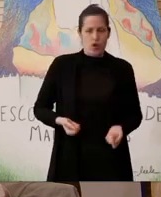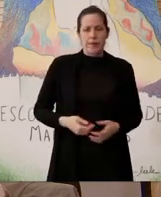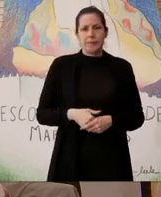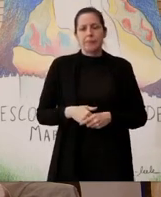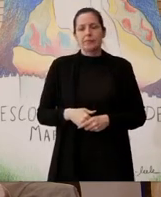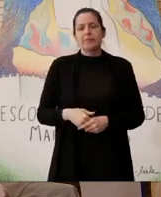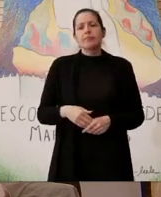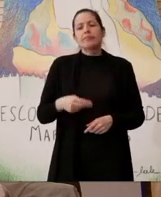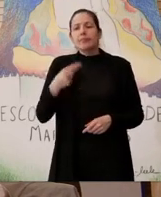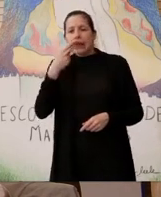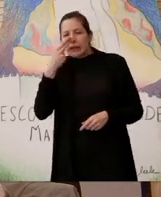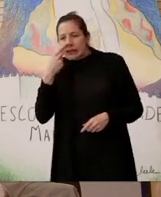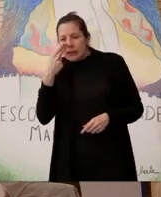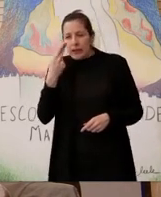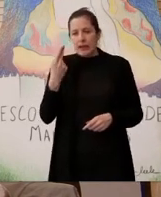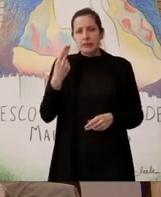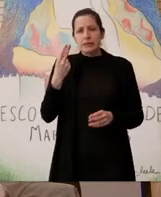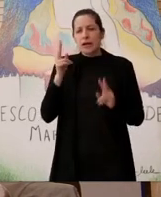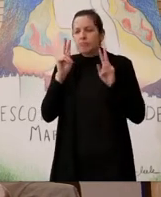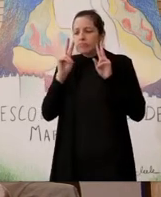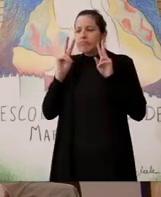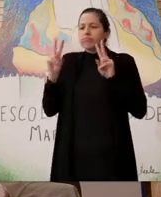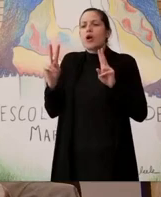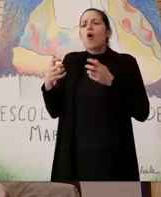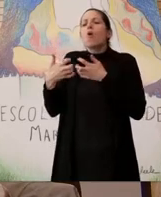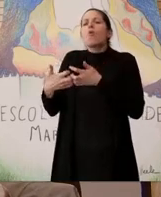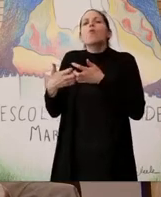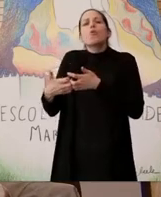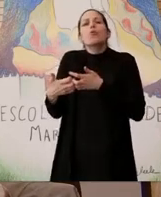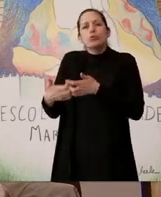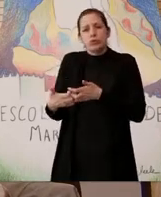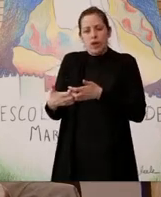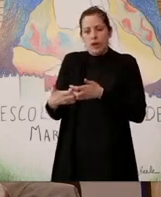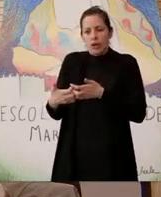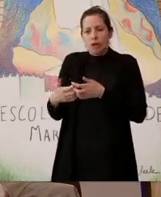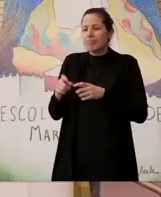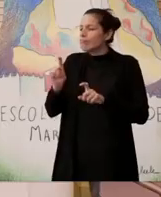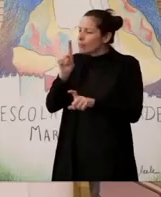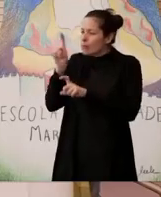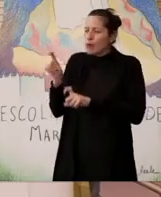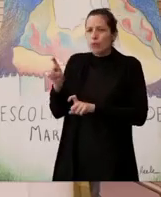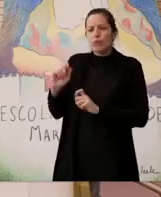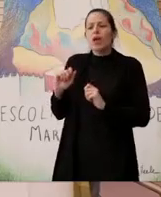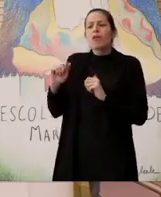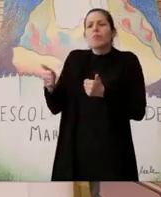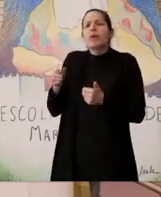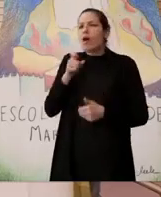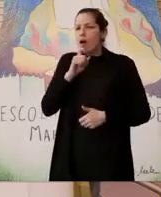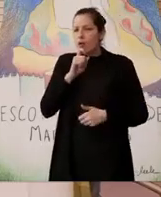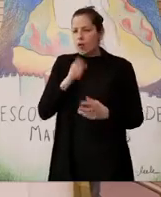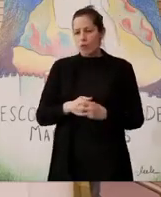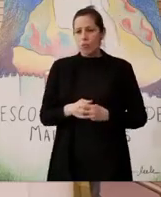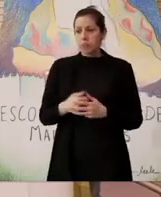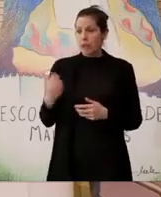interesante visibilizar un poco esa loita no de cómo fue o cómo fueron los inicios porque novoso caso